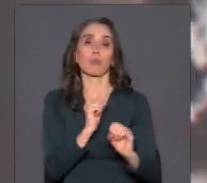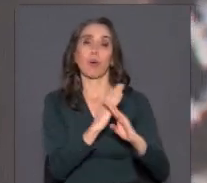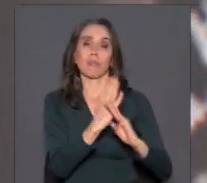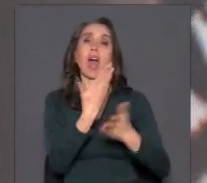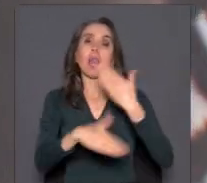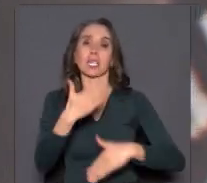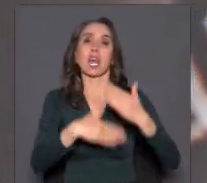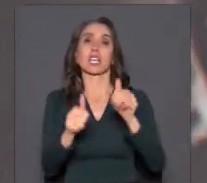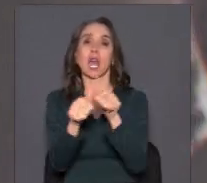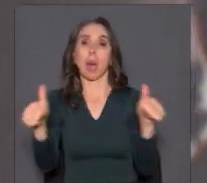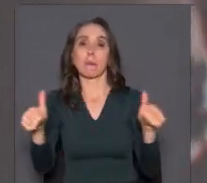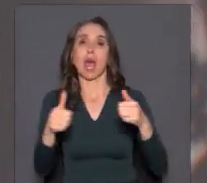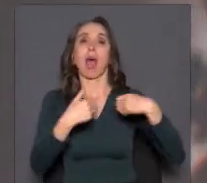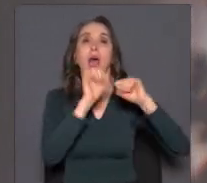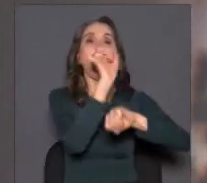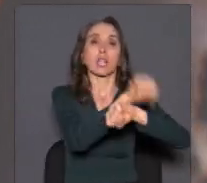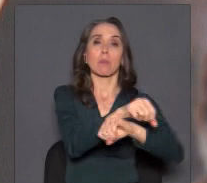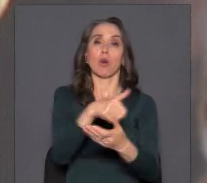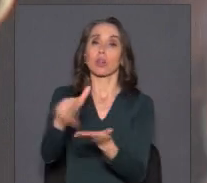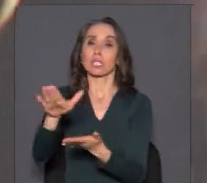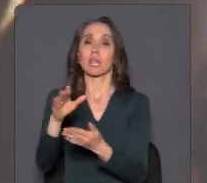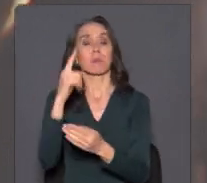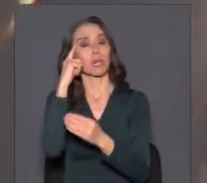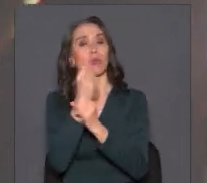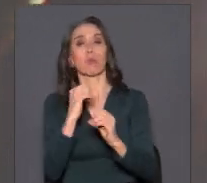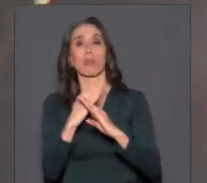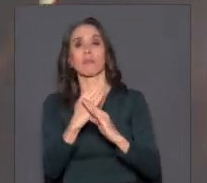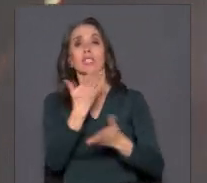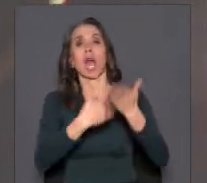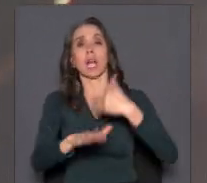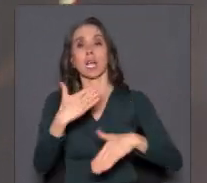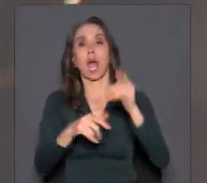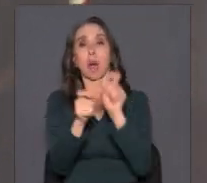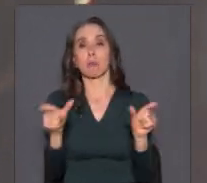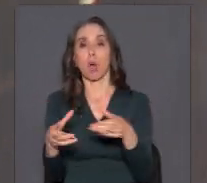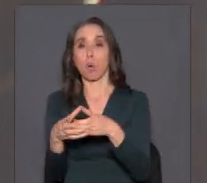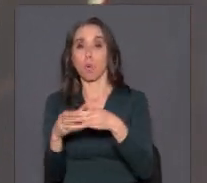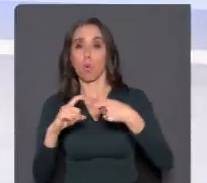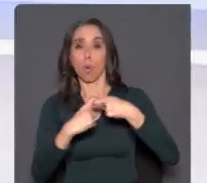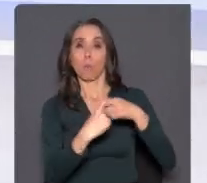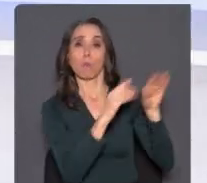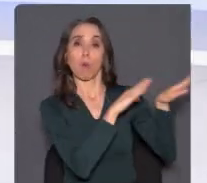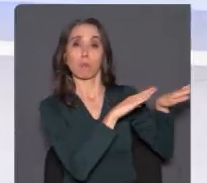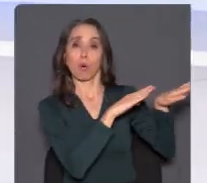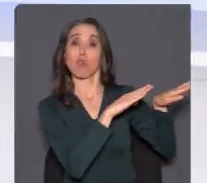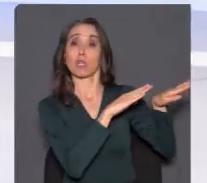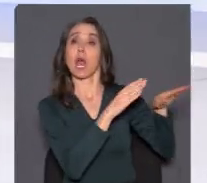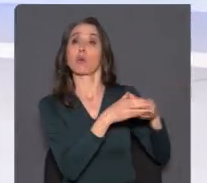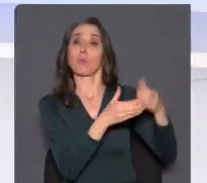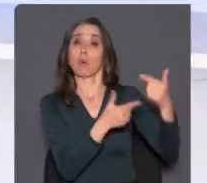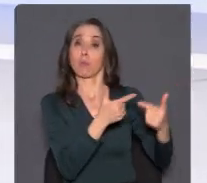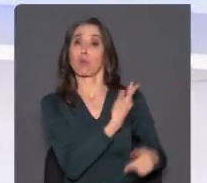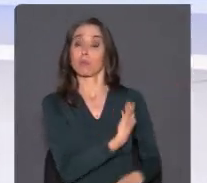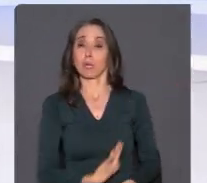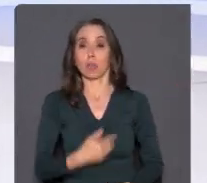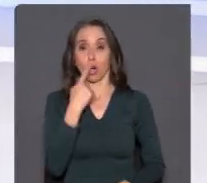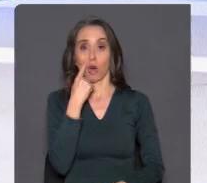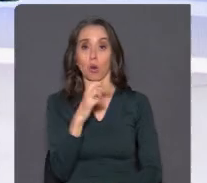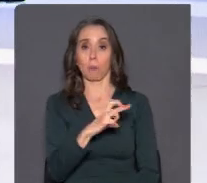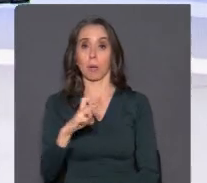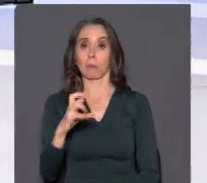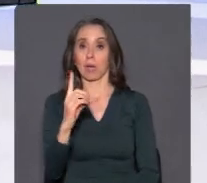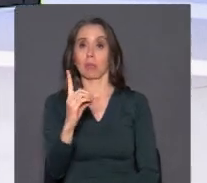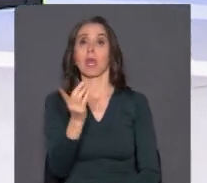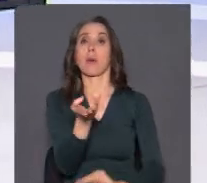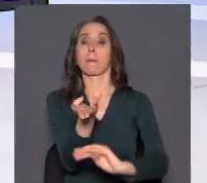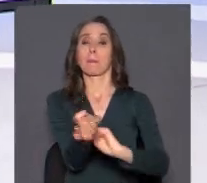de las dos opciones que gane parece inevitable, así lo entienden los partidos oficialistas, que, ojo, ya están pidiendo, por lo menos en el caso del PPD también,